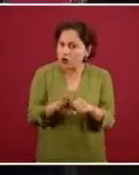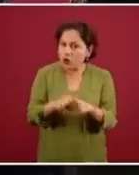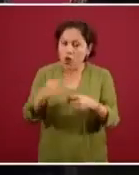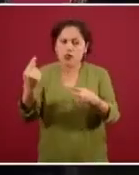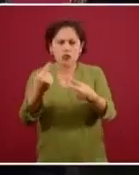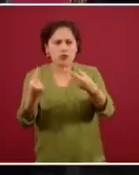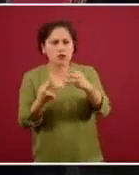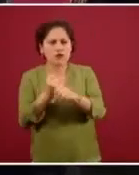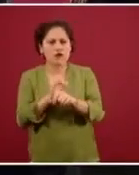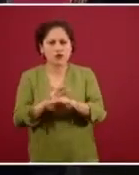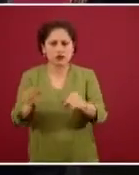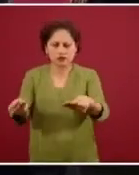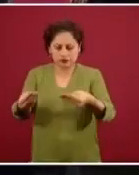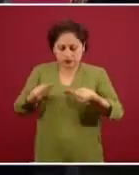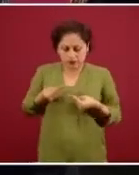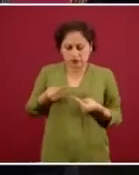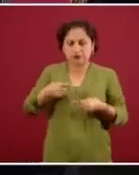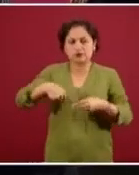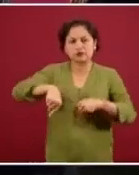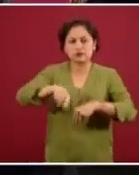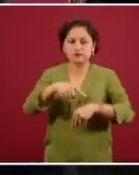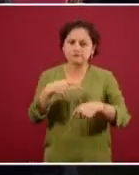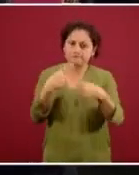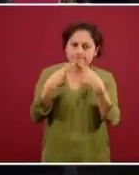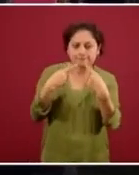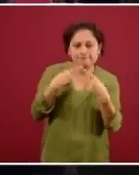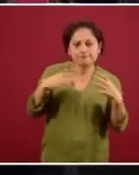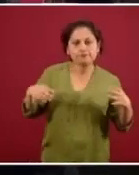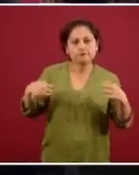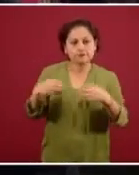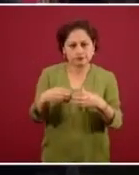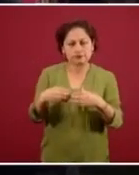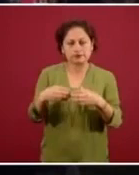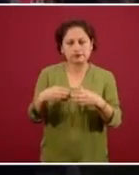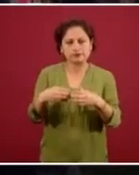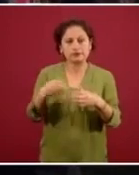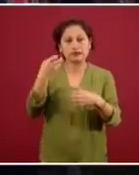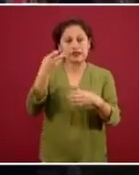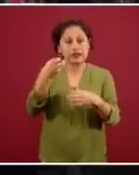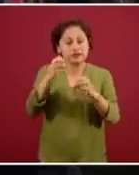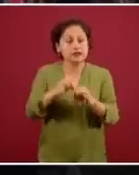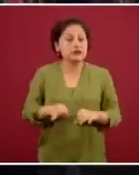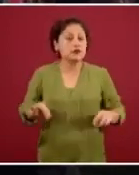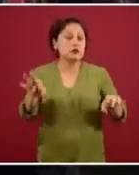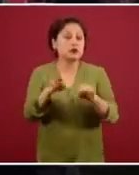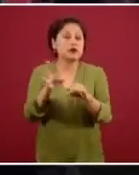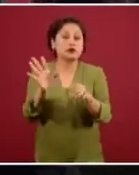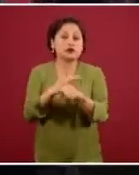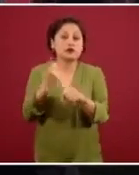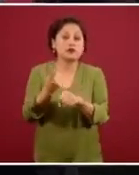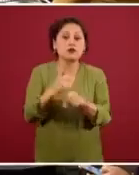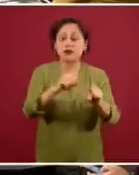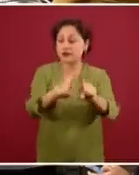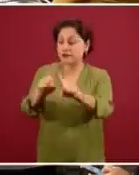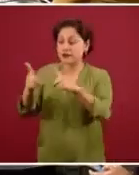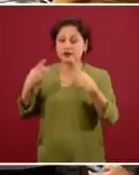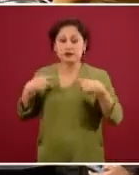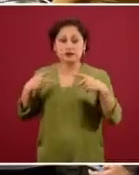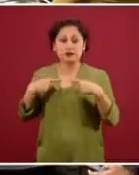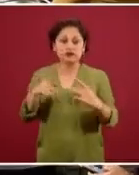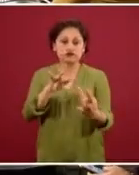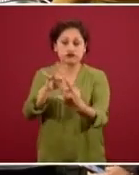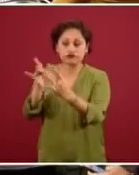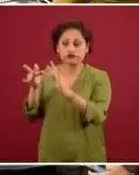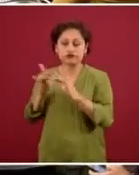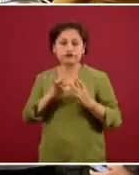de referencia muy importante porque es una coparticipación. Esta estrategia fue compartida a toda la